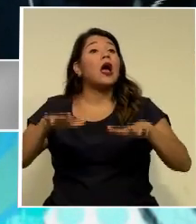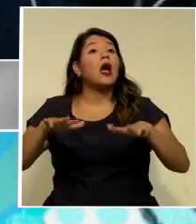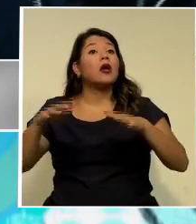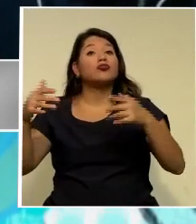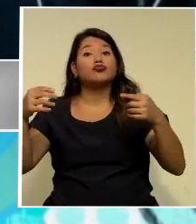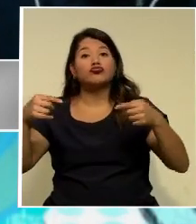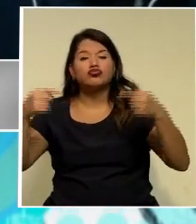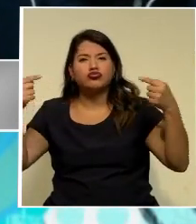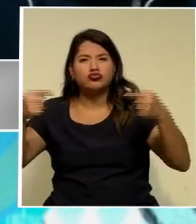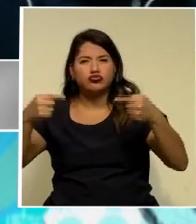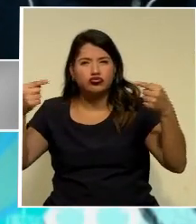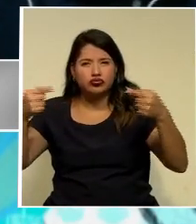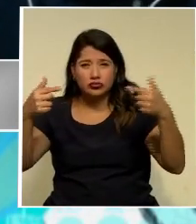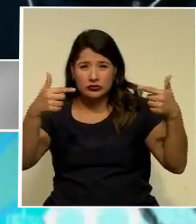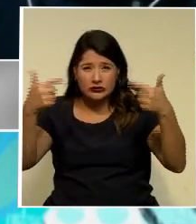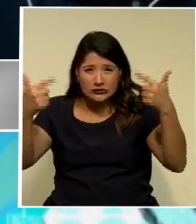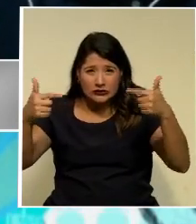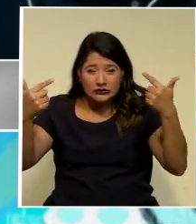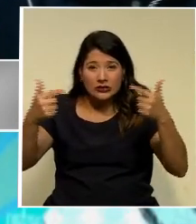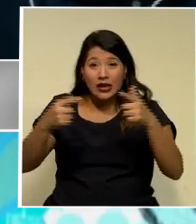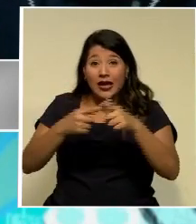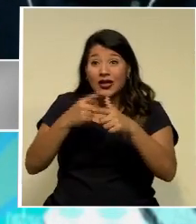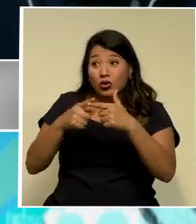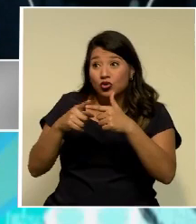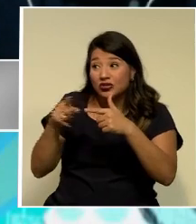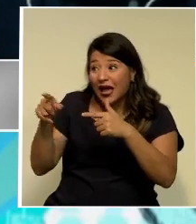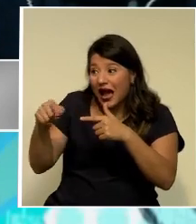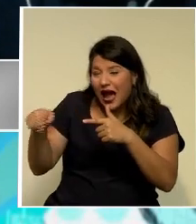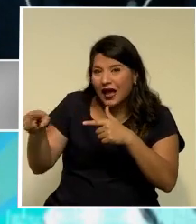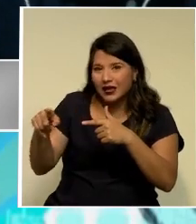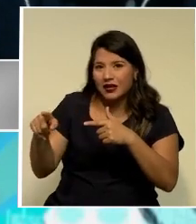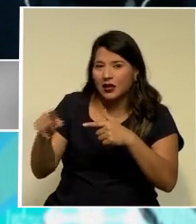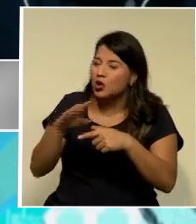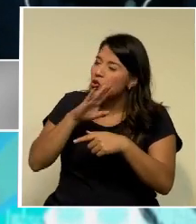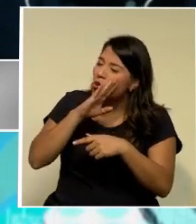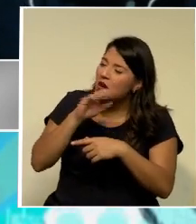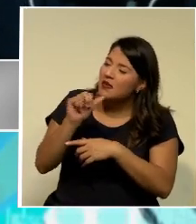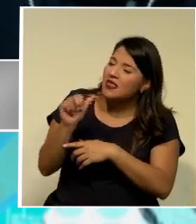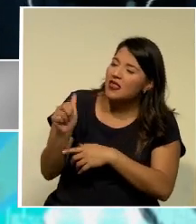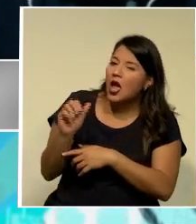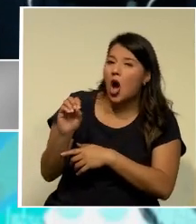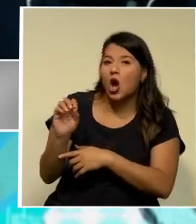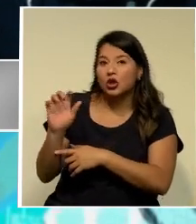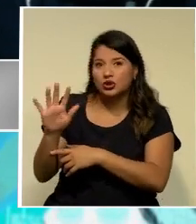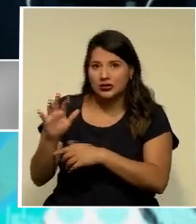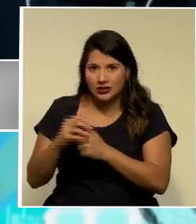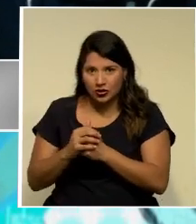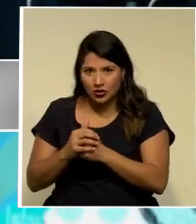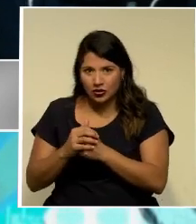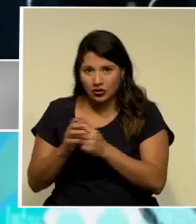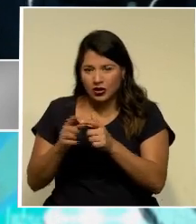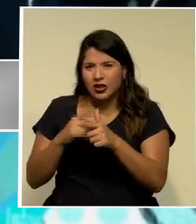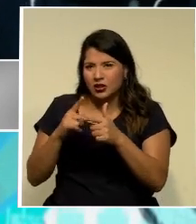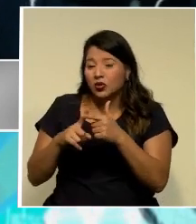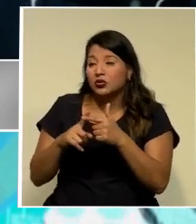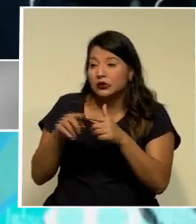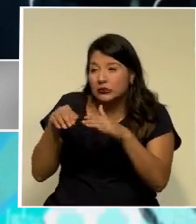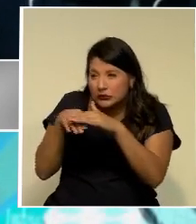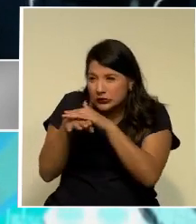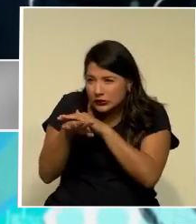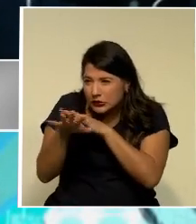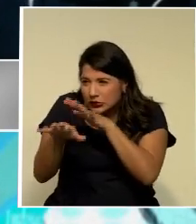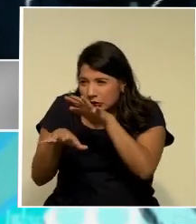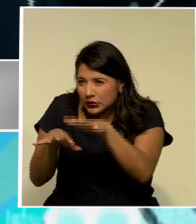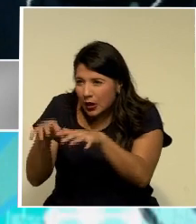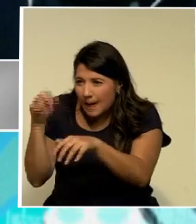están durmiendo 10 o 5 soldados, ellos entran, solo matan a uno y en la noche, cuando en la mañana, cuando se despiertan el resto, dicen, de